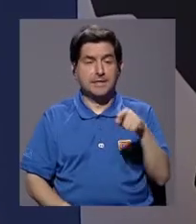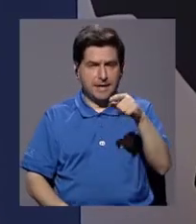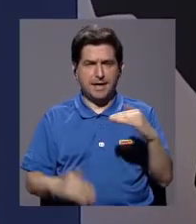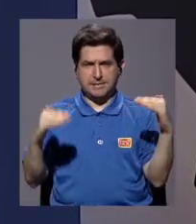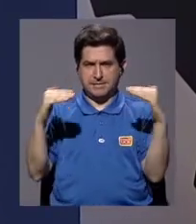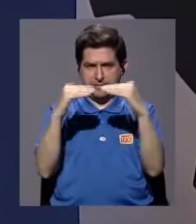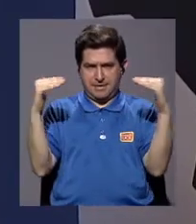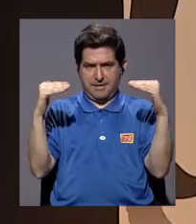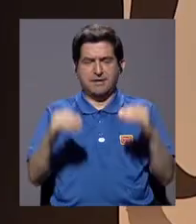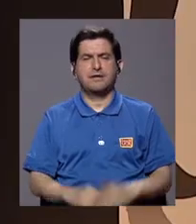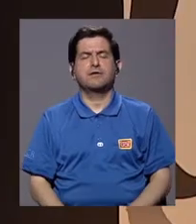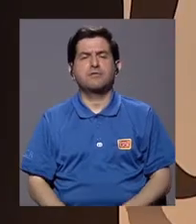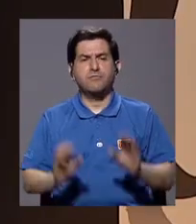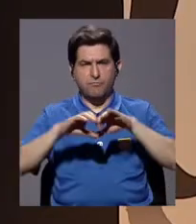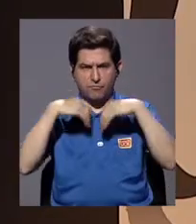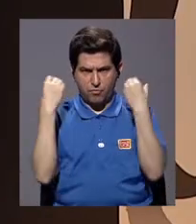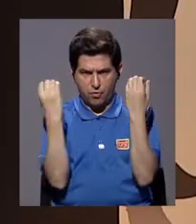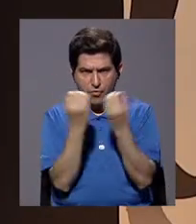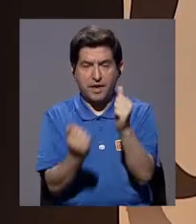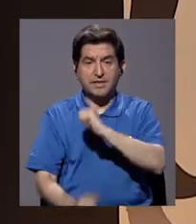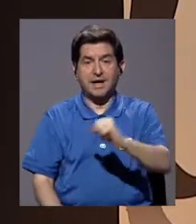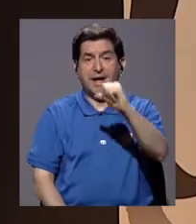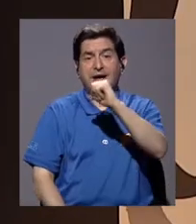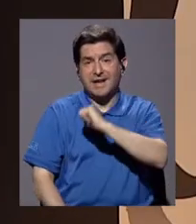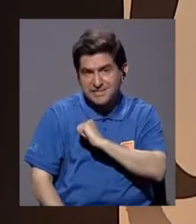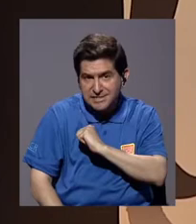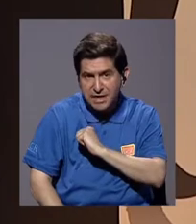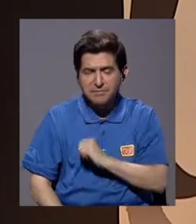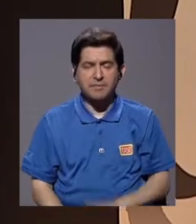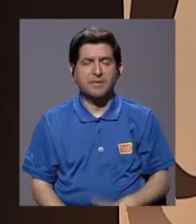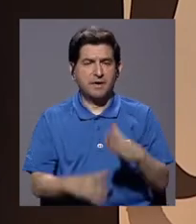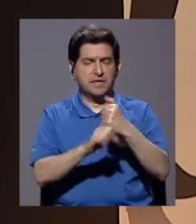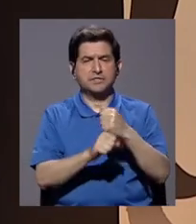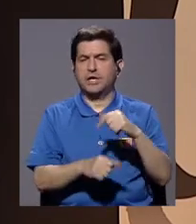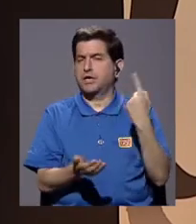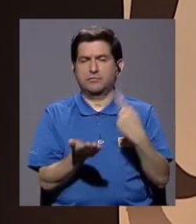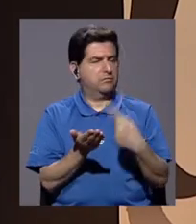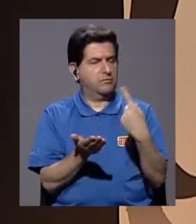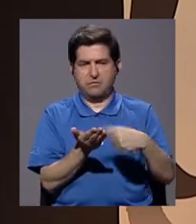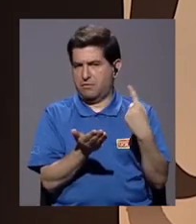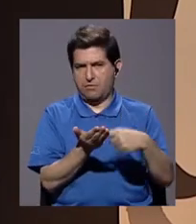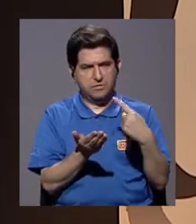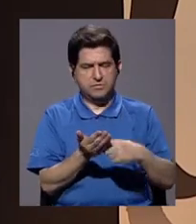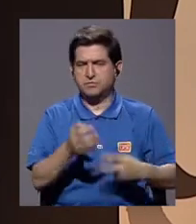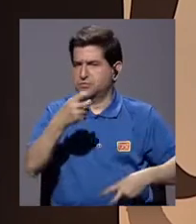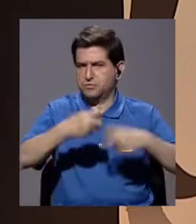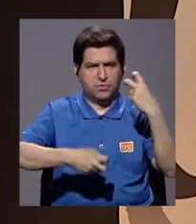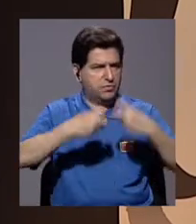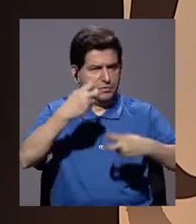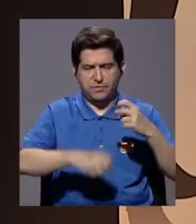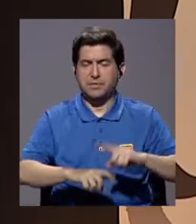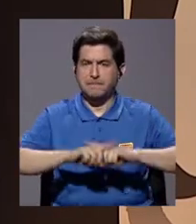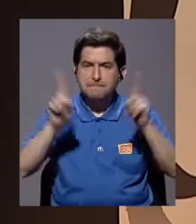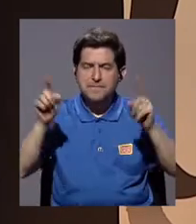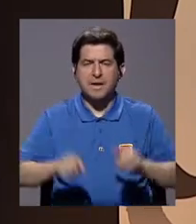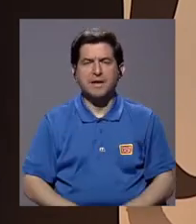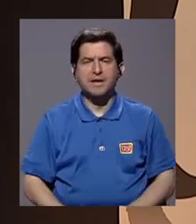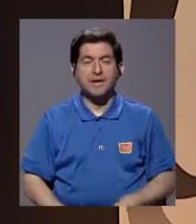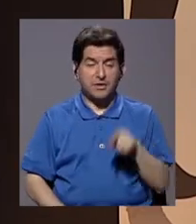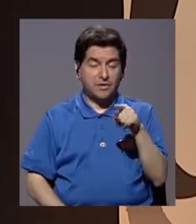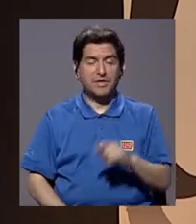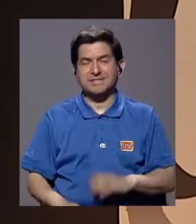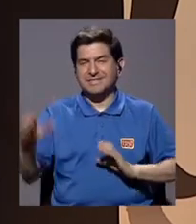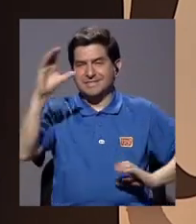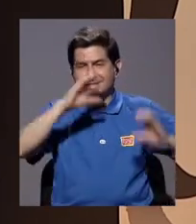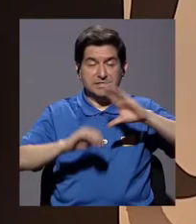ese equilibrio la organización ARECEP tiene que lograrlo, no está sujeto a discusiones, a problemáticas, pero es una